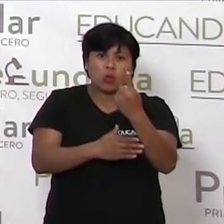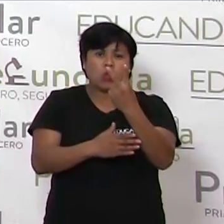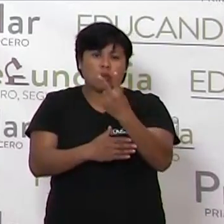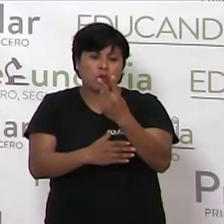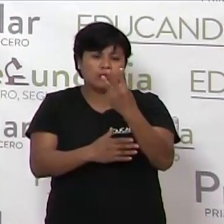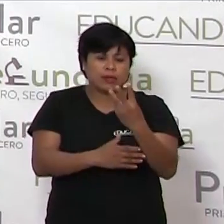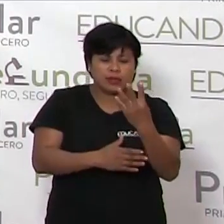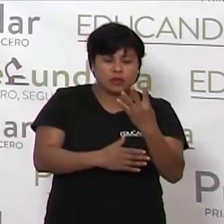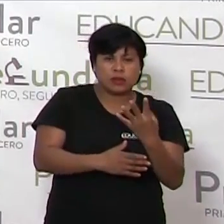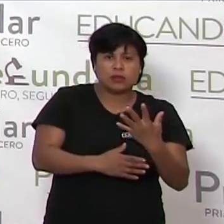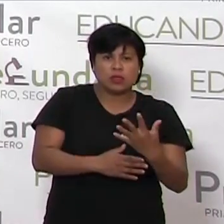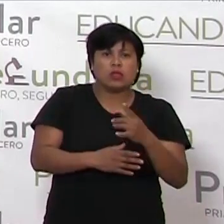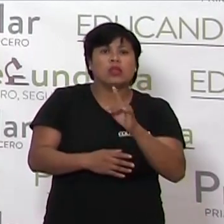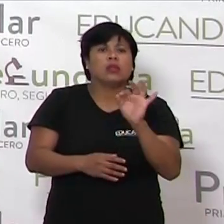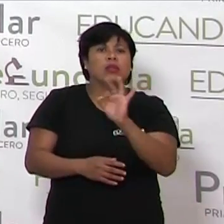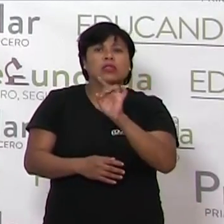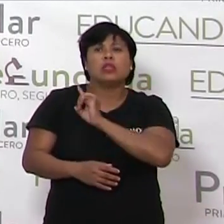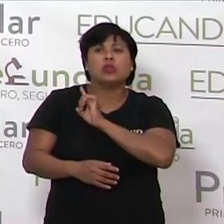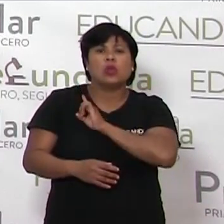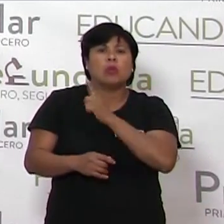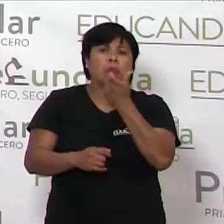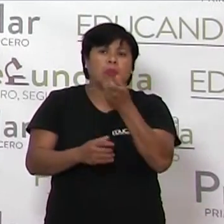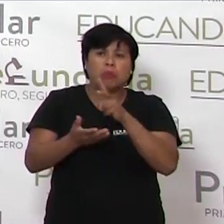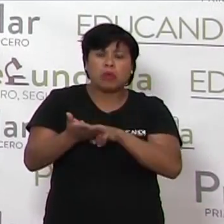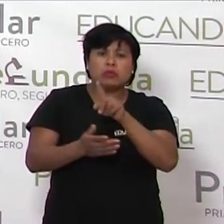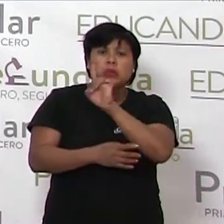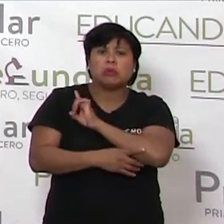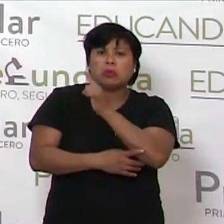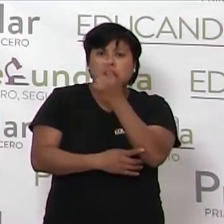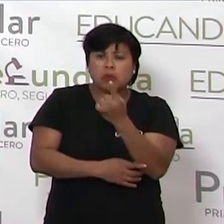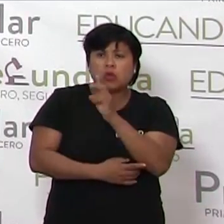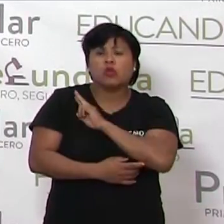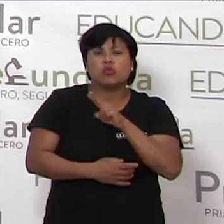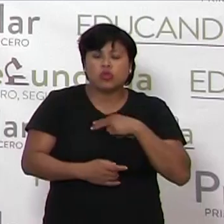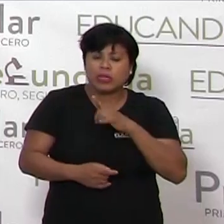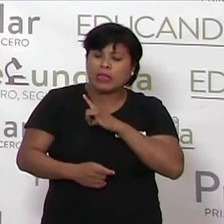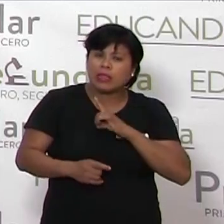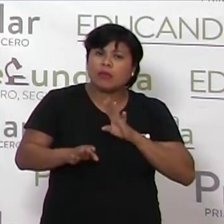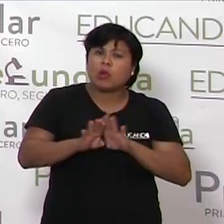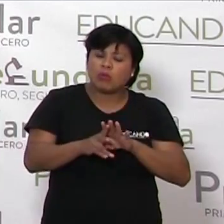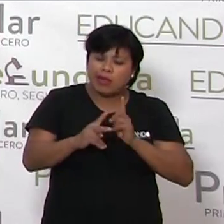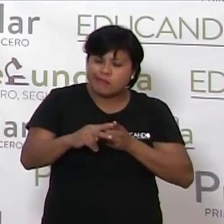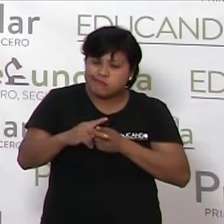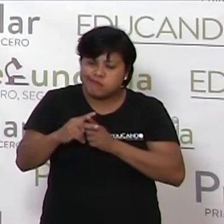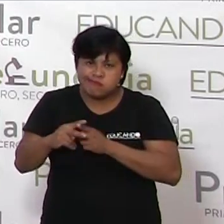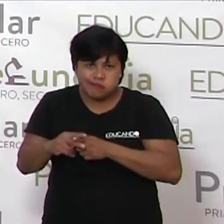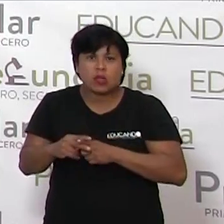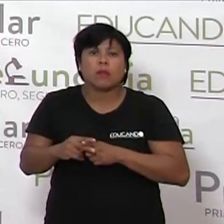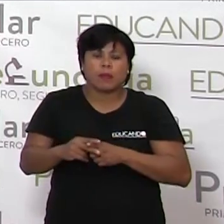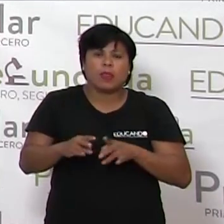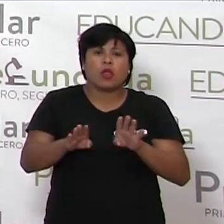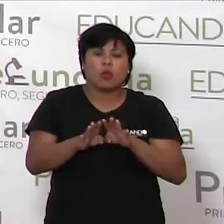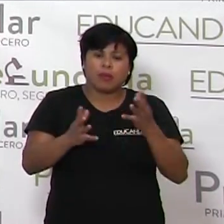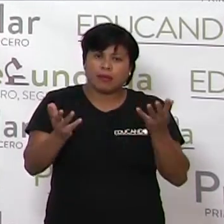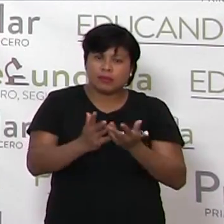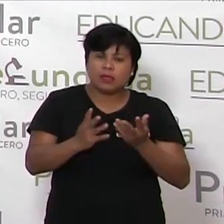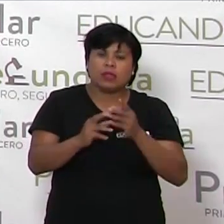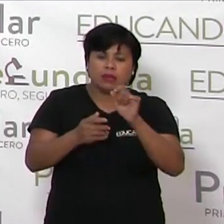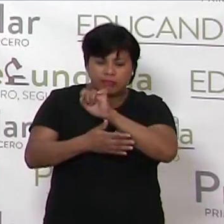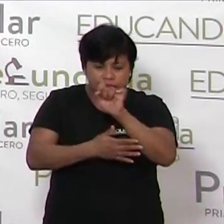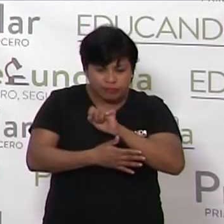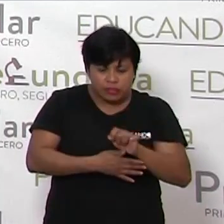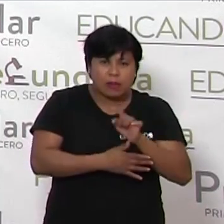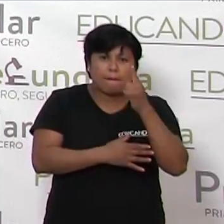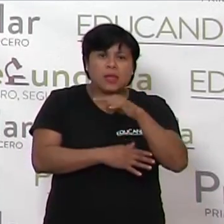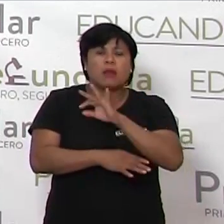cuando cuestan 2 o 3. A veces nomás viene el precio de un producto y nosotros tenemos que hacer el conteo o tenemos que desarrollar algún